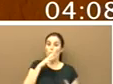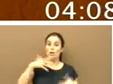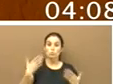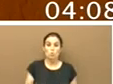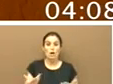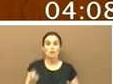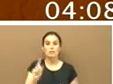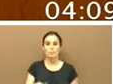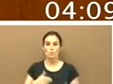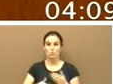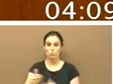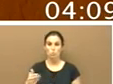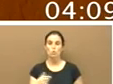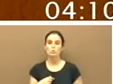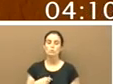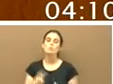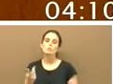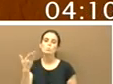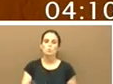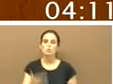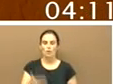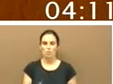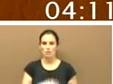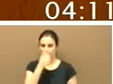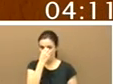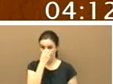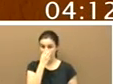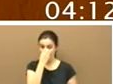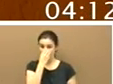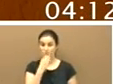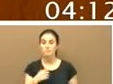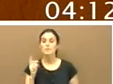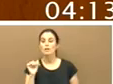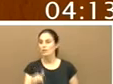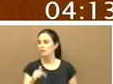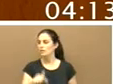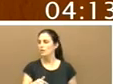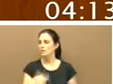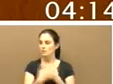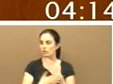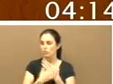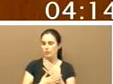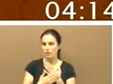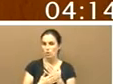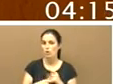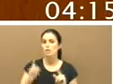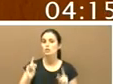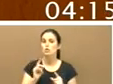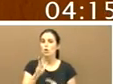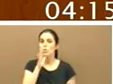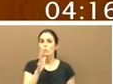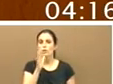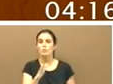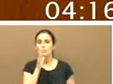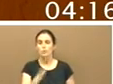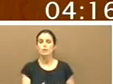tiene una importancia trascendental para este gobierno y no solo es o no solo porque sea el más